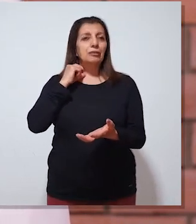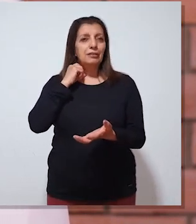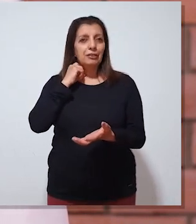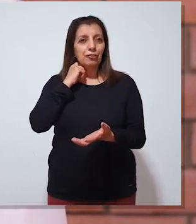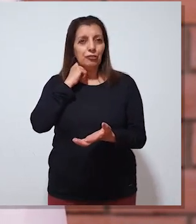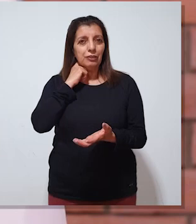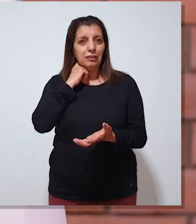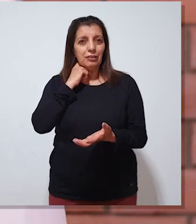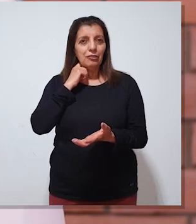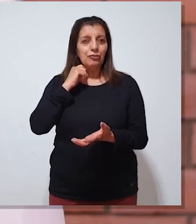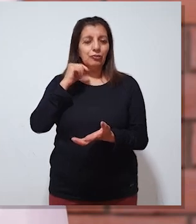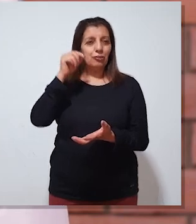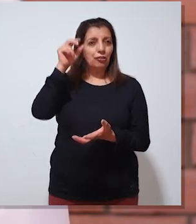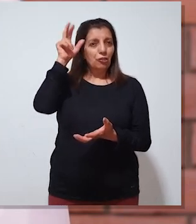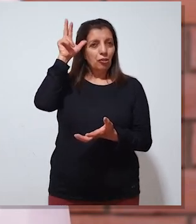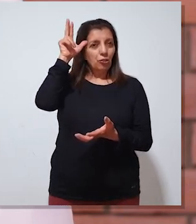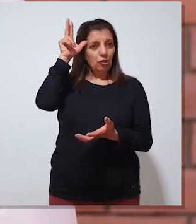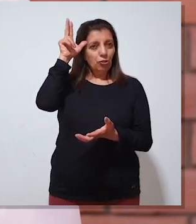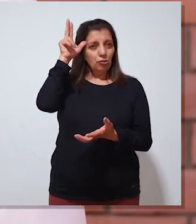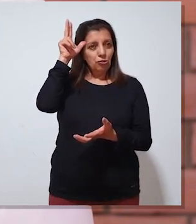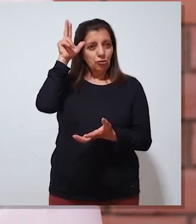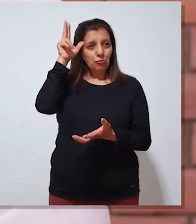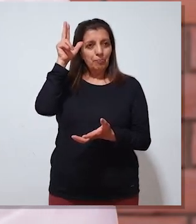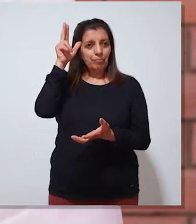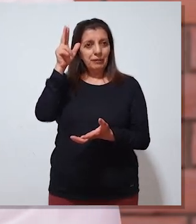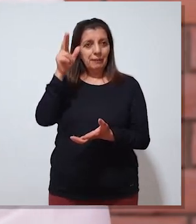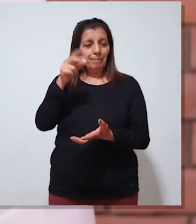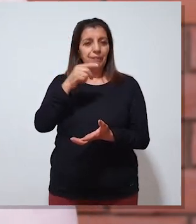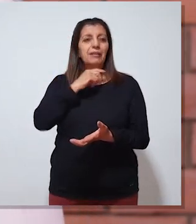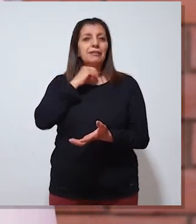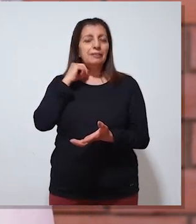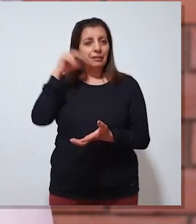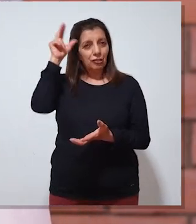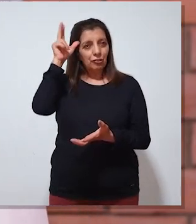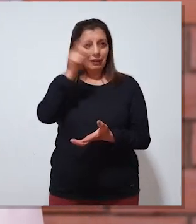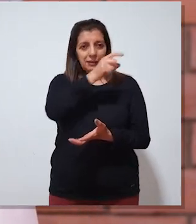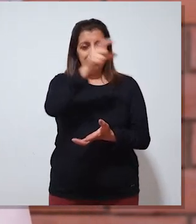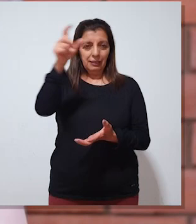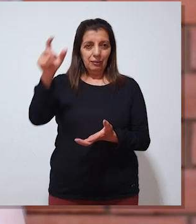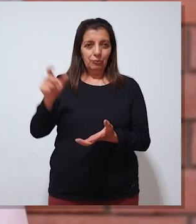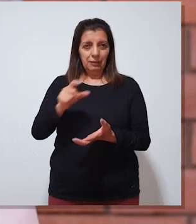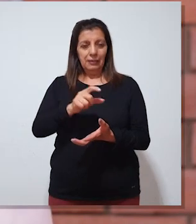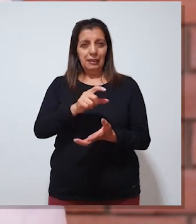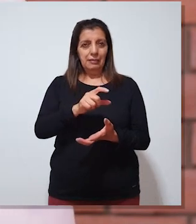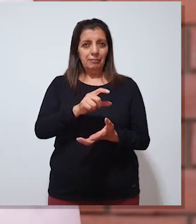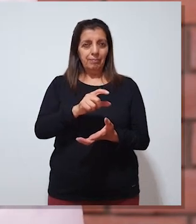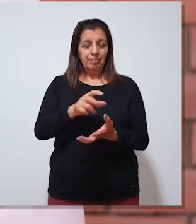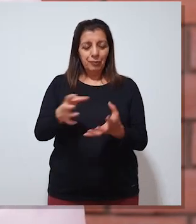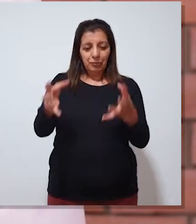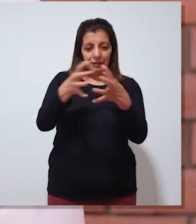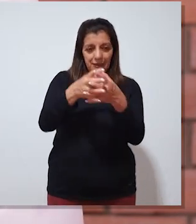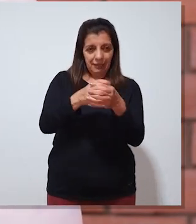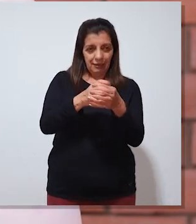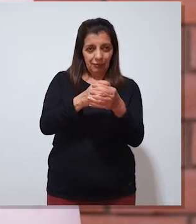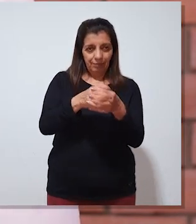decanatos, testimonia esa unidad de nuestra iglesia de Mendoza. El distanciamiento y